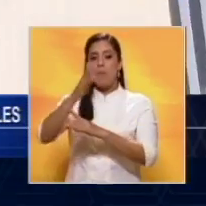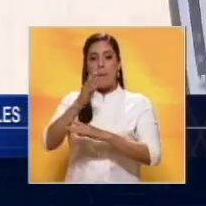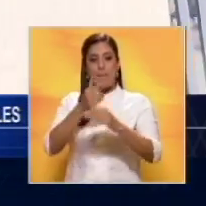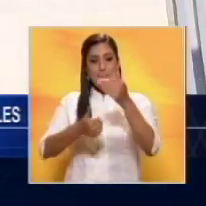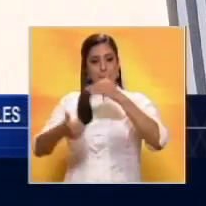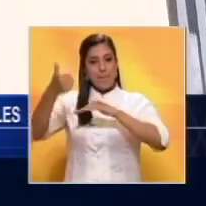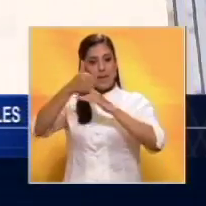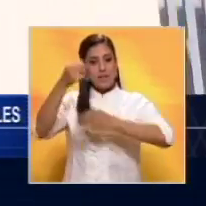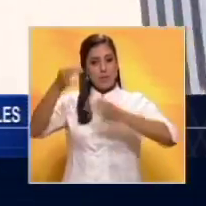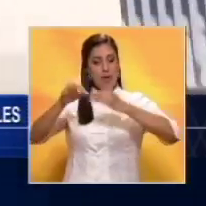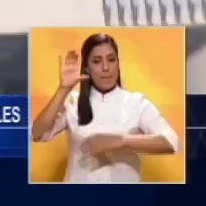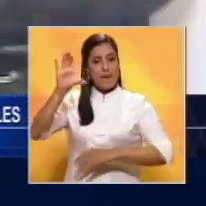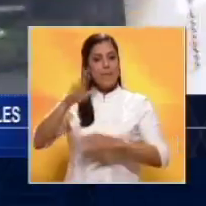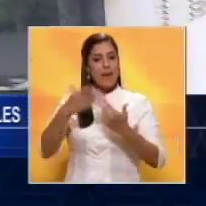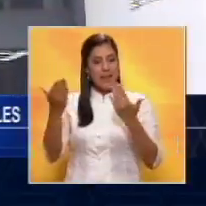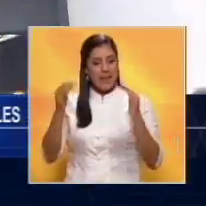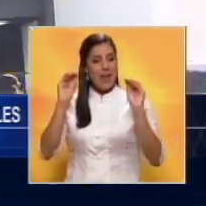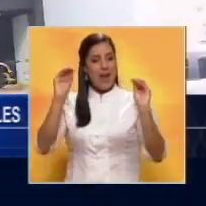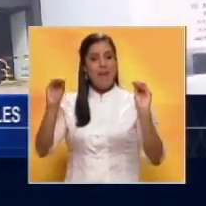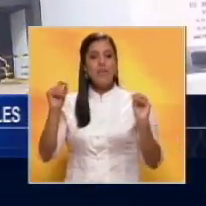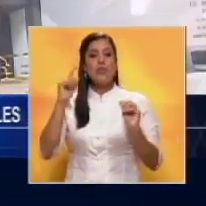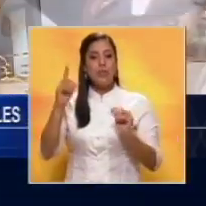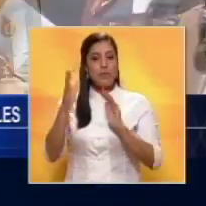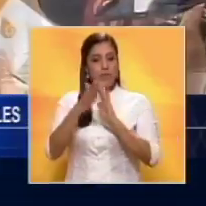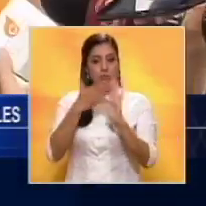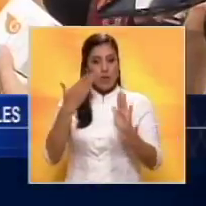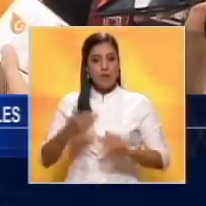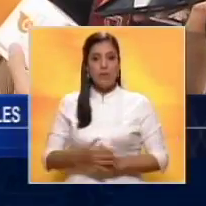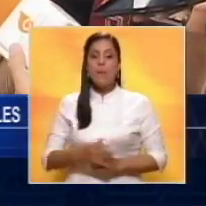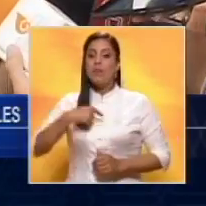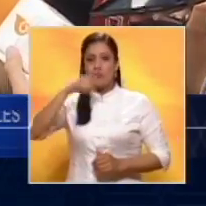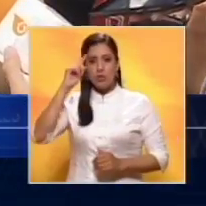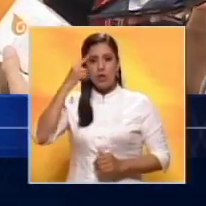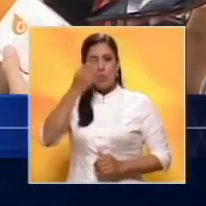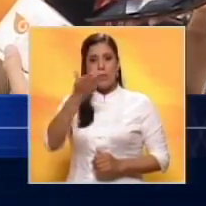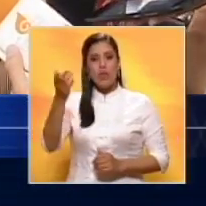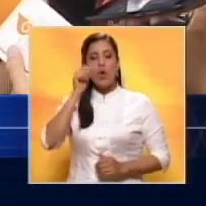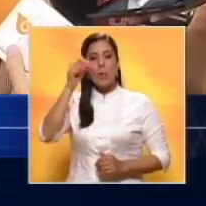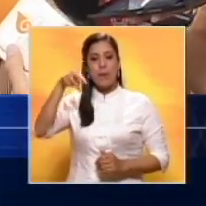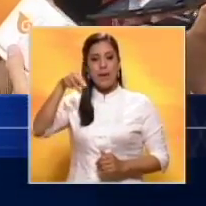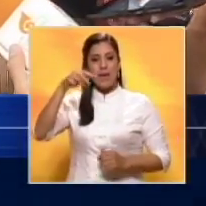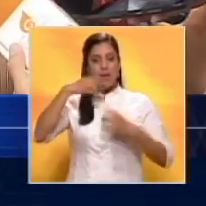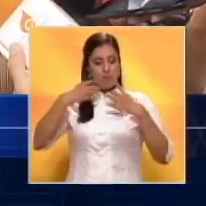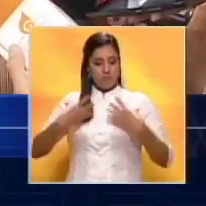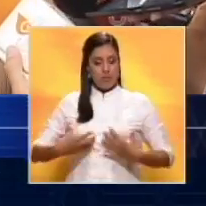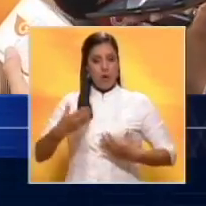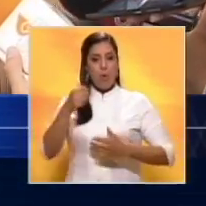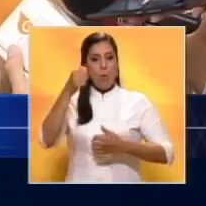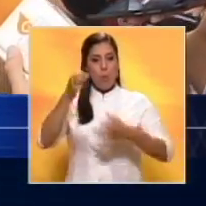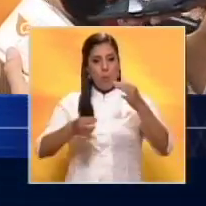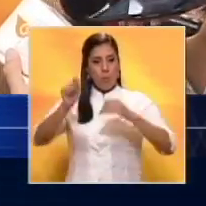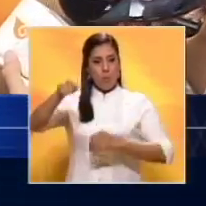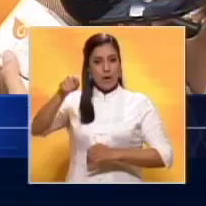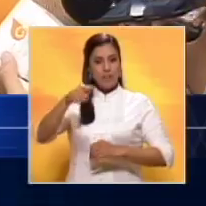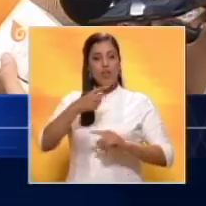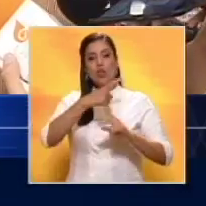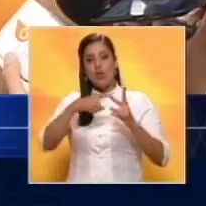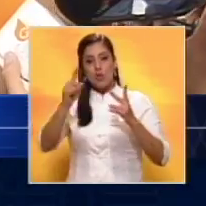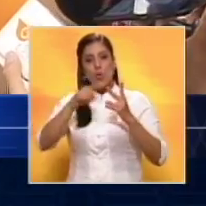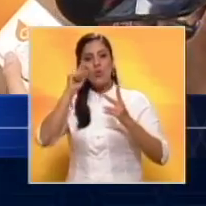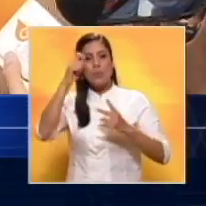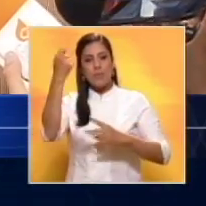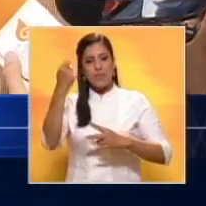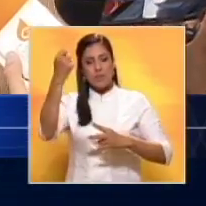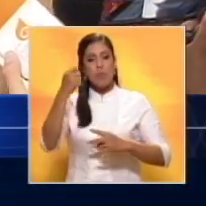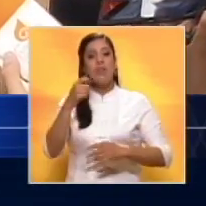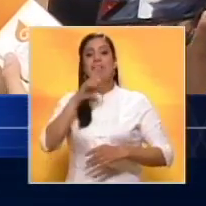máximo tribunal del país a solicitar que se anule. Tenemos que recordarle a Michael Moreno, tenemos que recordarle a Pedro